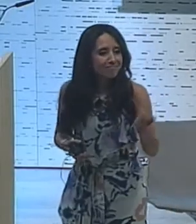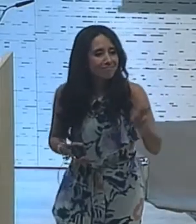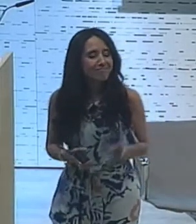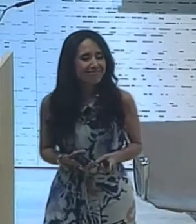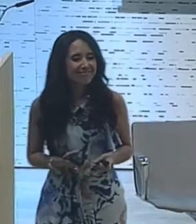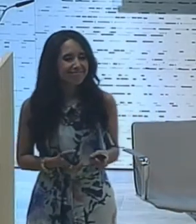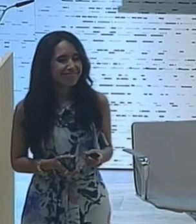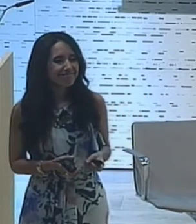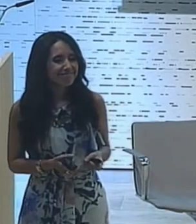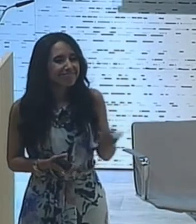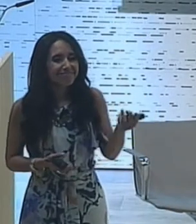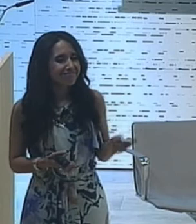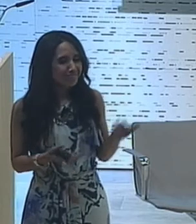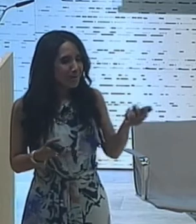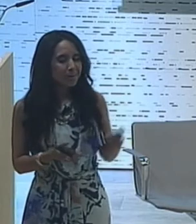quien.